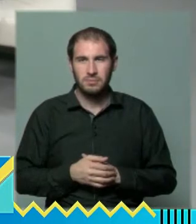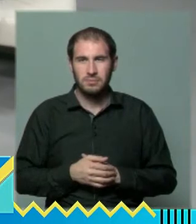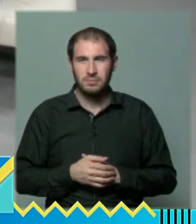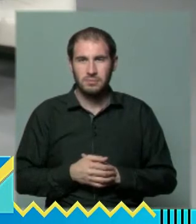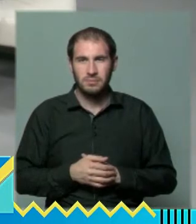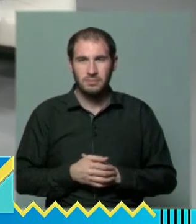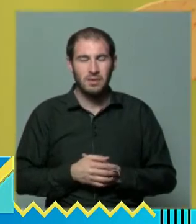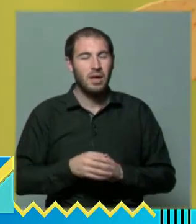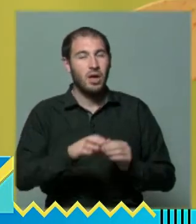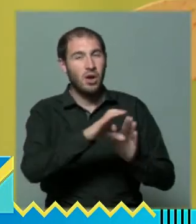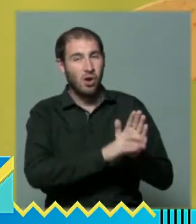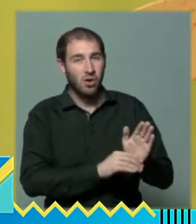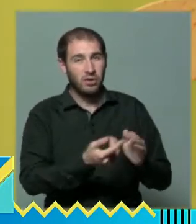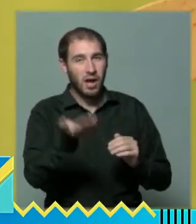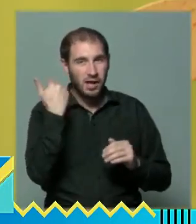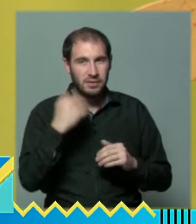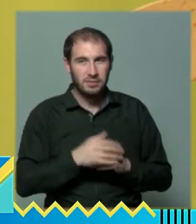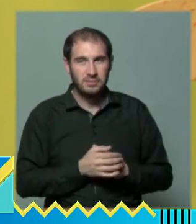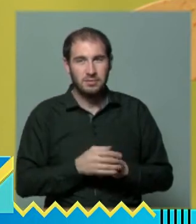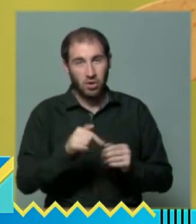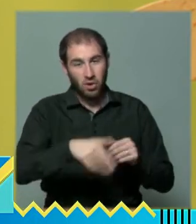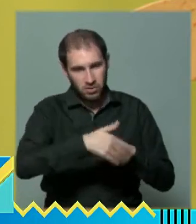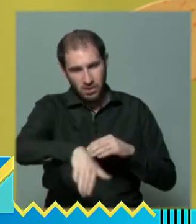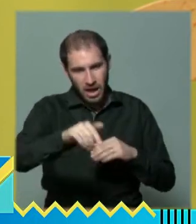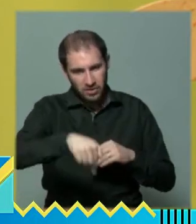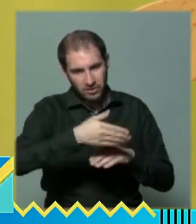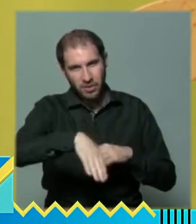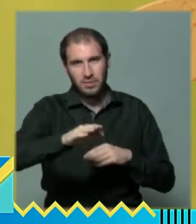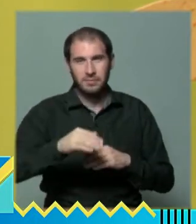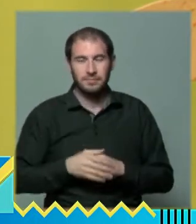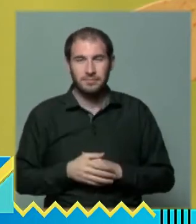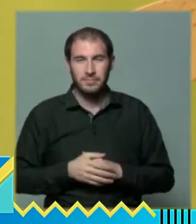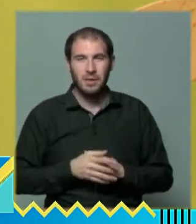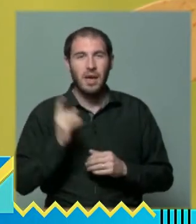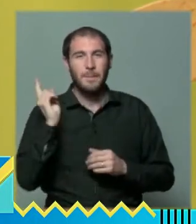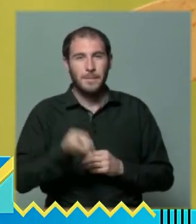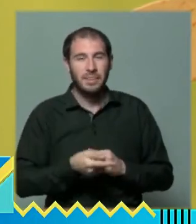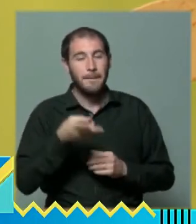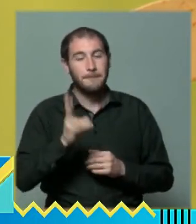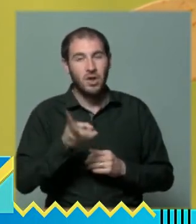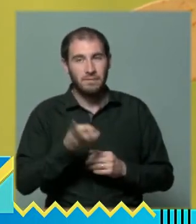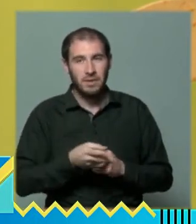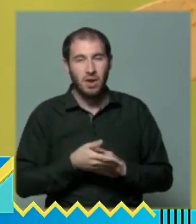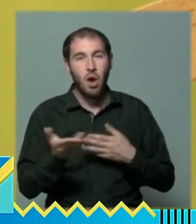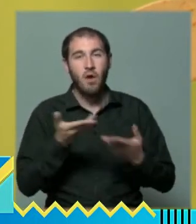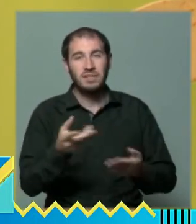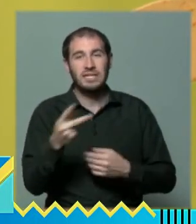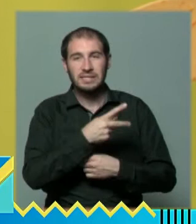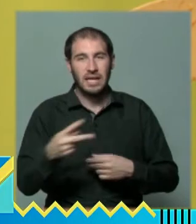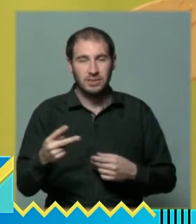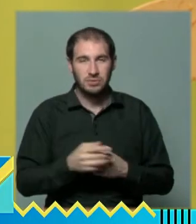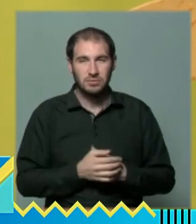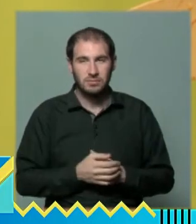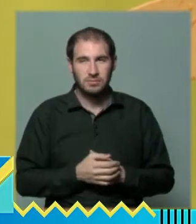Sí, el Código Viejo, el vigente todavía, establece la prohibición de la oferta de sexo de la